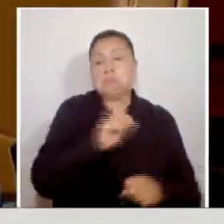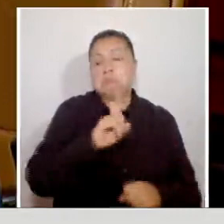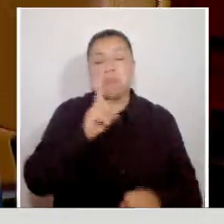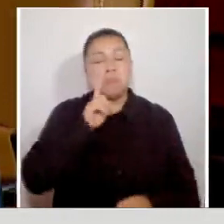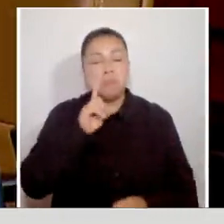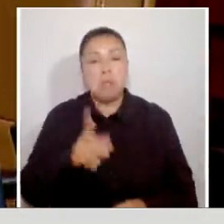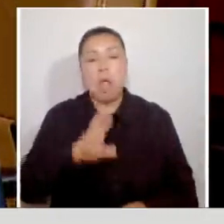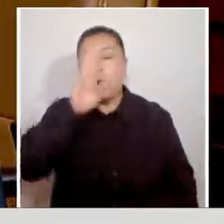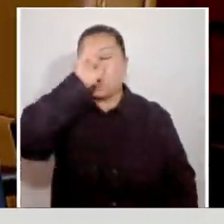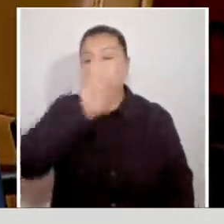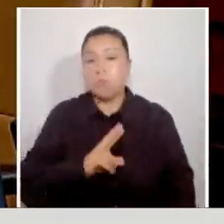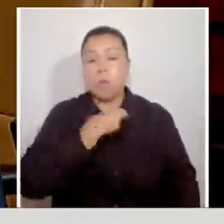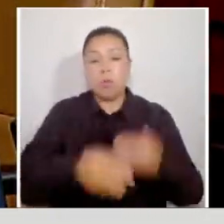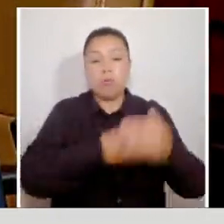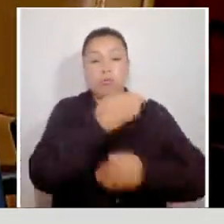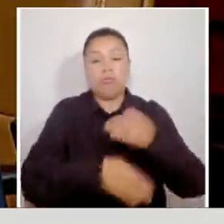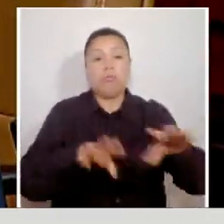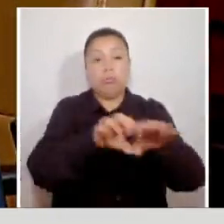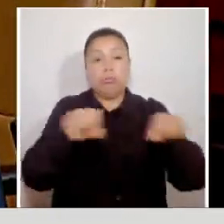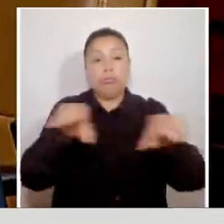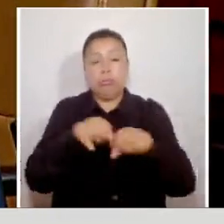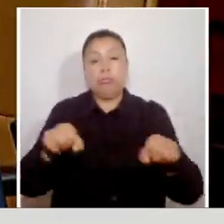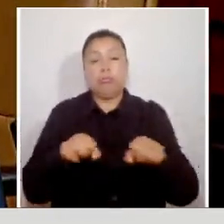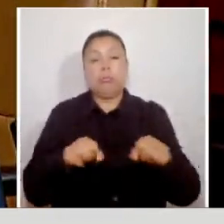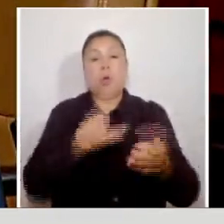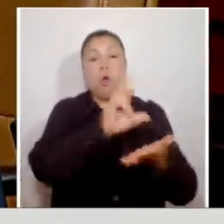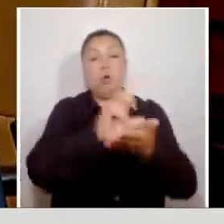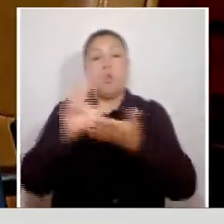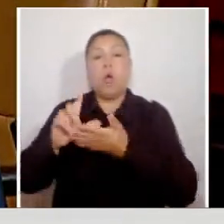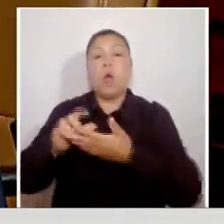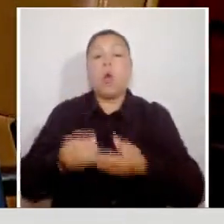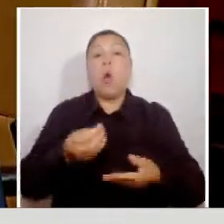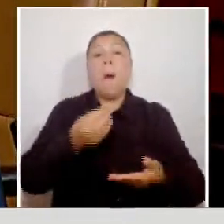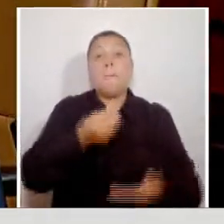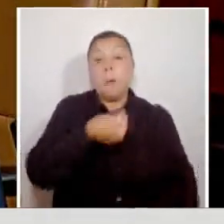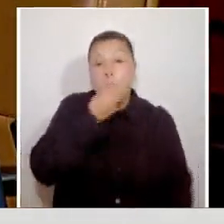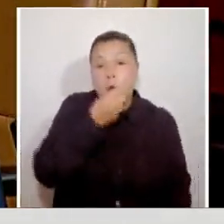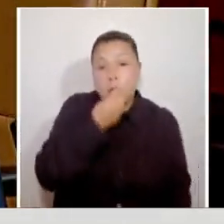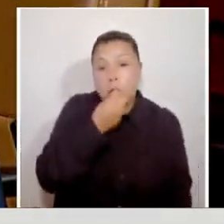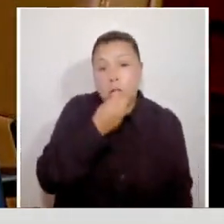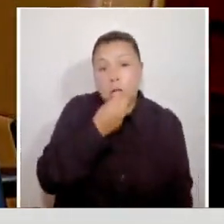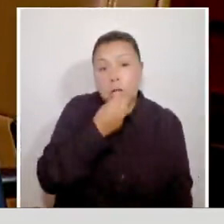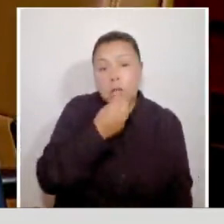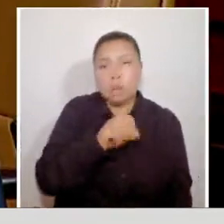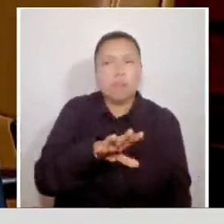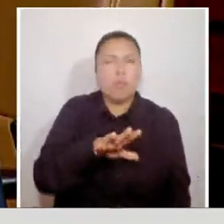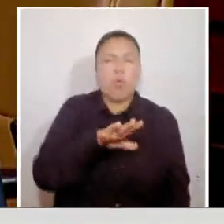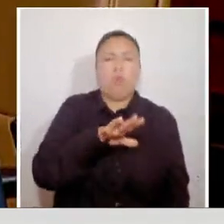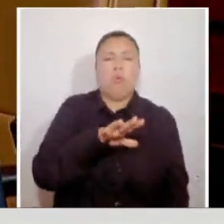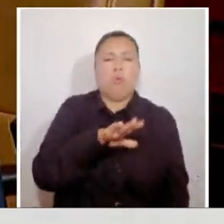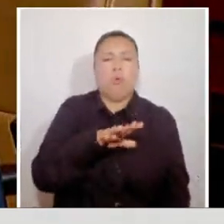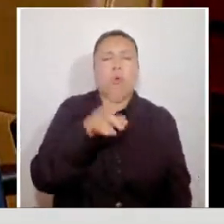a sus funciones pactadas espacios para colación cuestión que increíblemente hasta el día de hoy en muchos